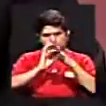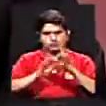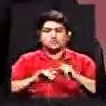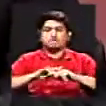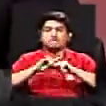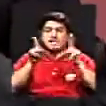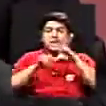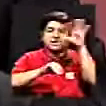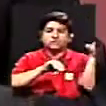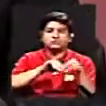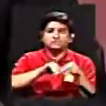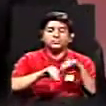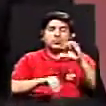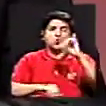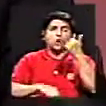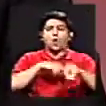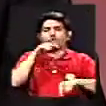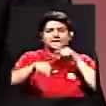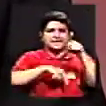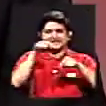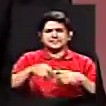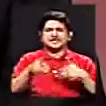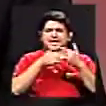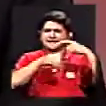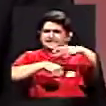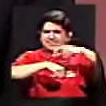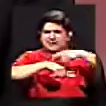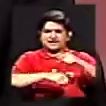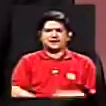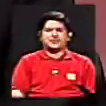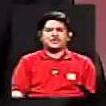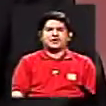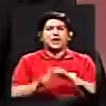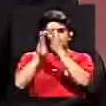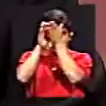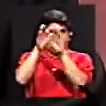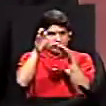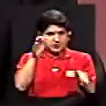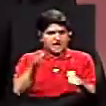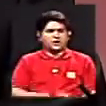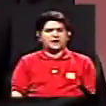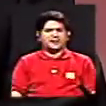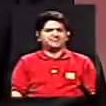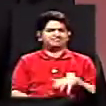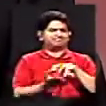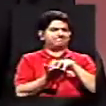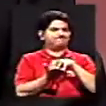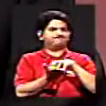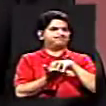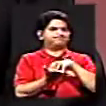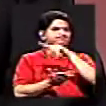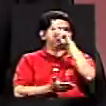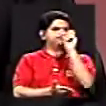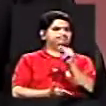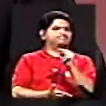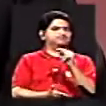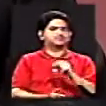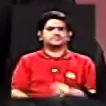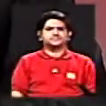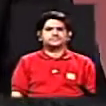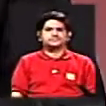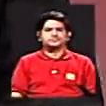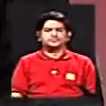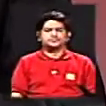Pero además ha habido otras críticas. Recientemente la Contraloría cuestionó que